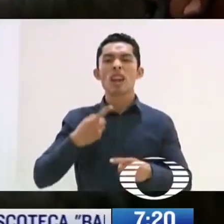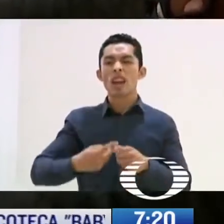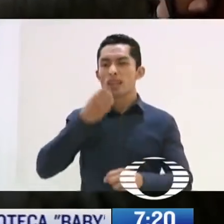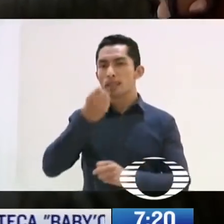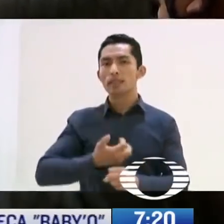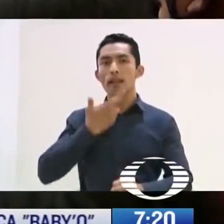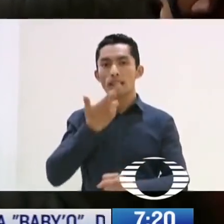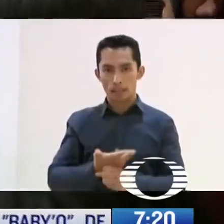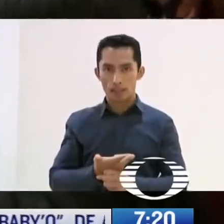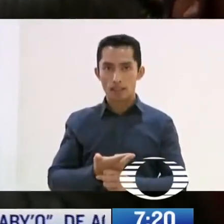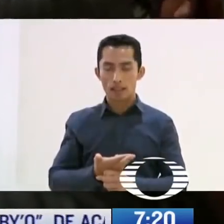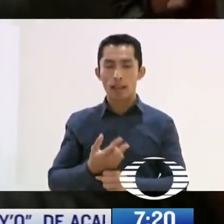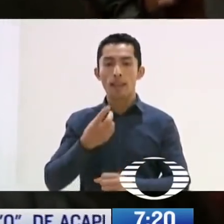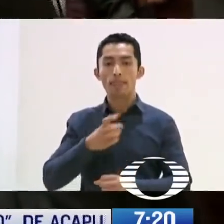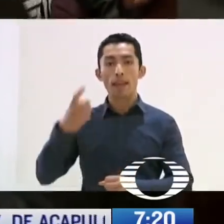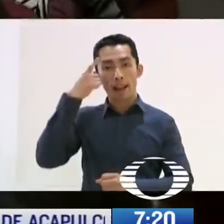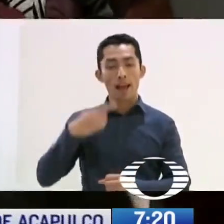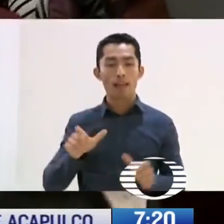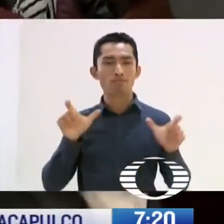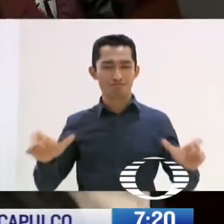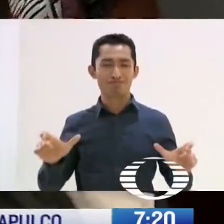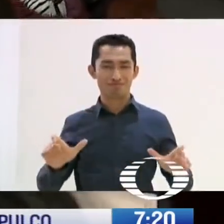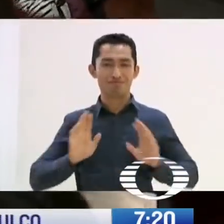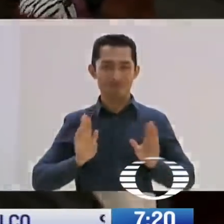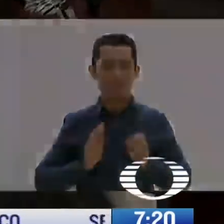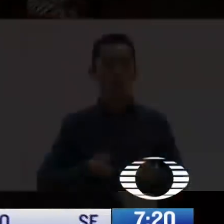Secretaría de la Defensa.